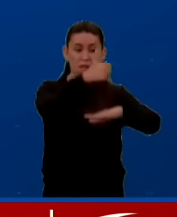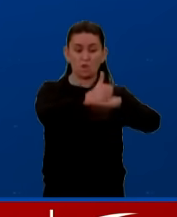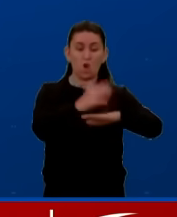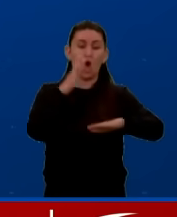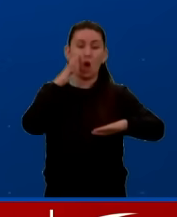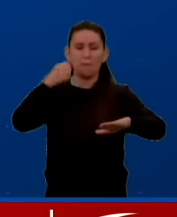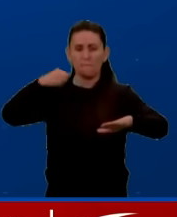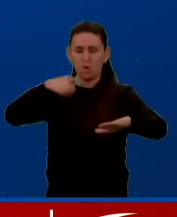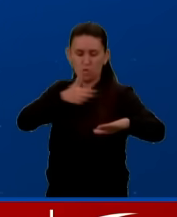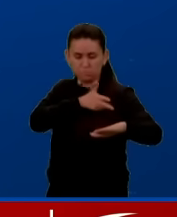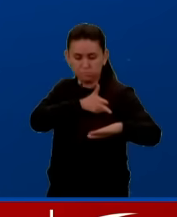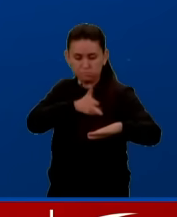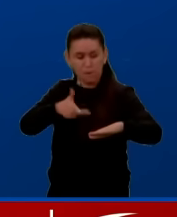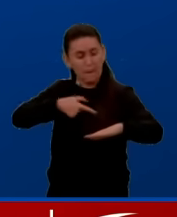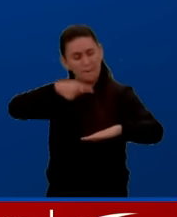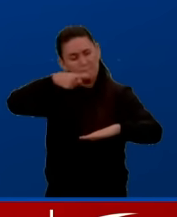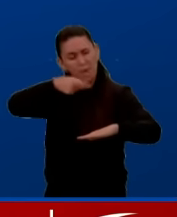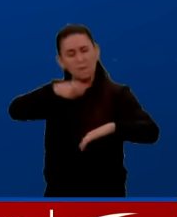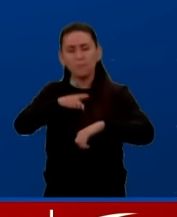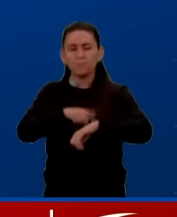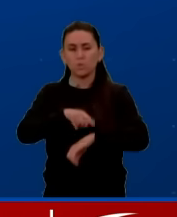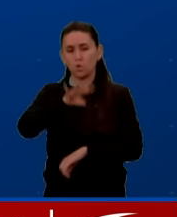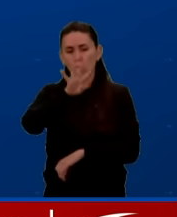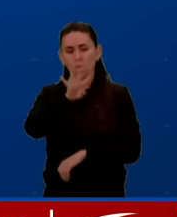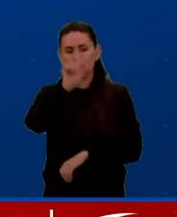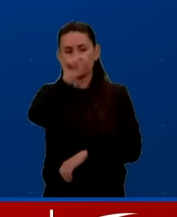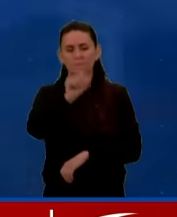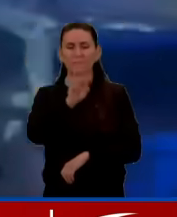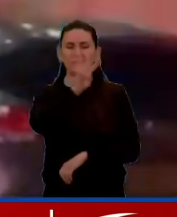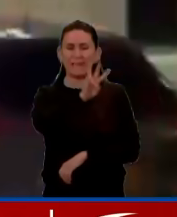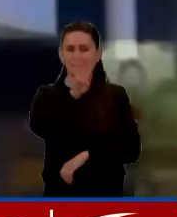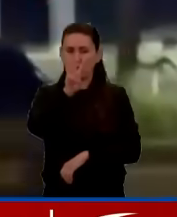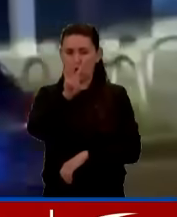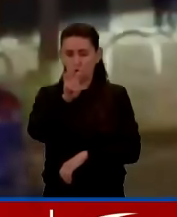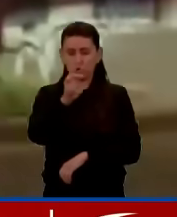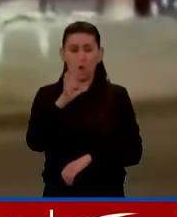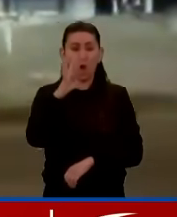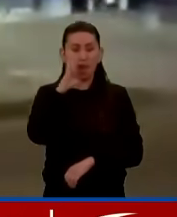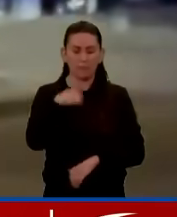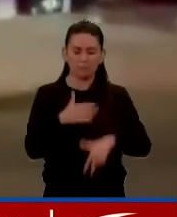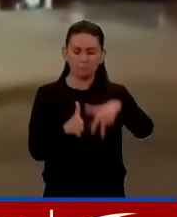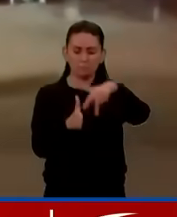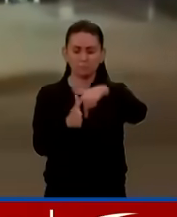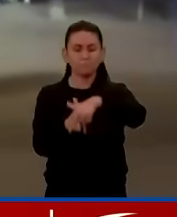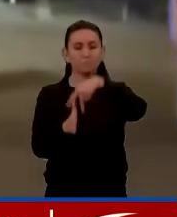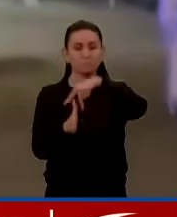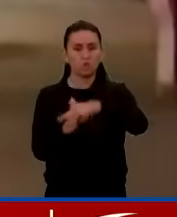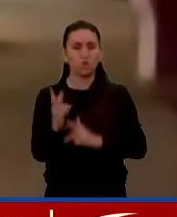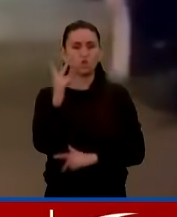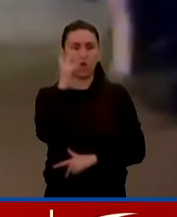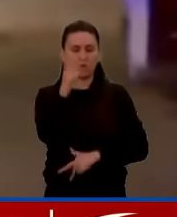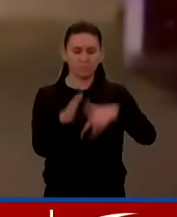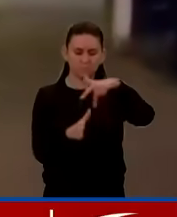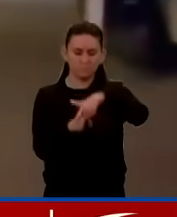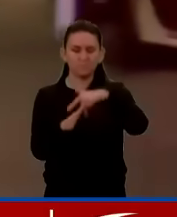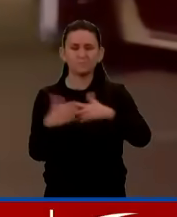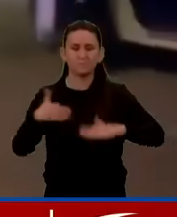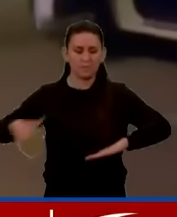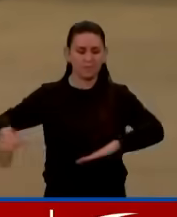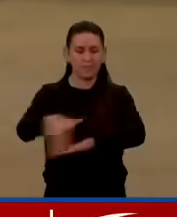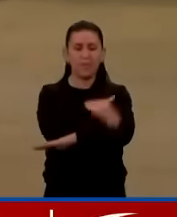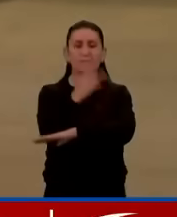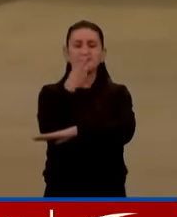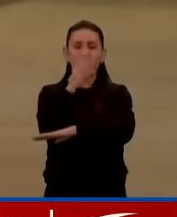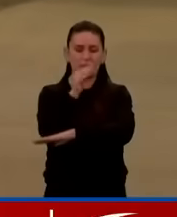a las 4:38 de la tarde, que como parrillero se movilizaba en motocicleta en el sector de la carrera 30 con calle